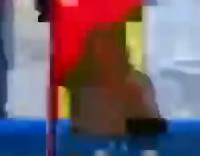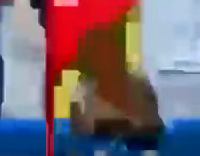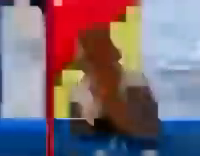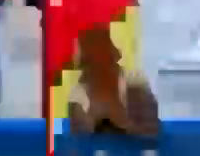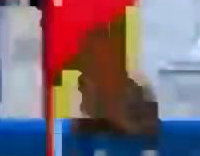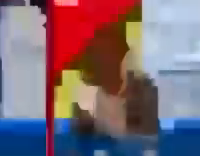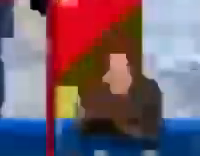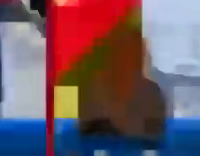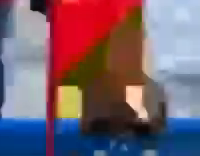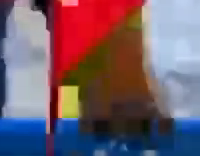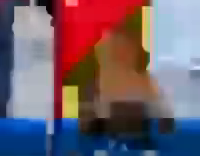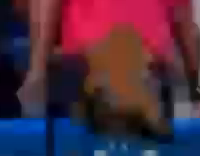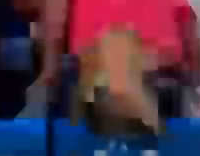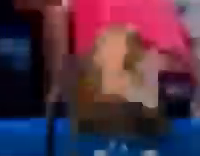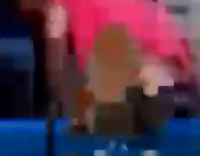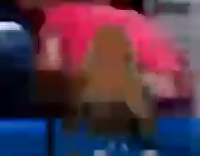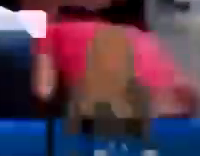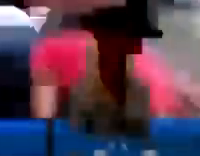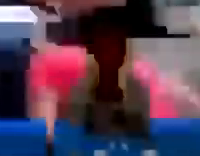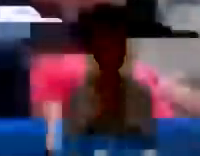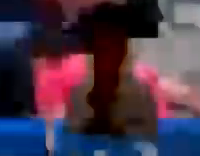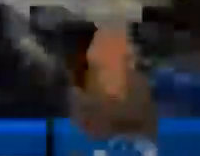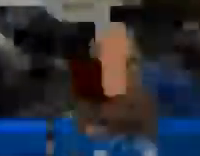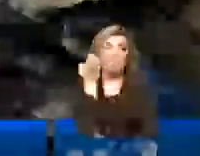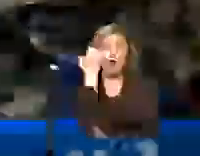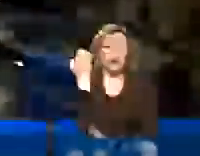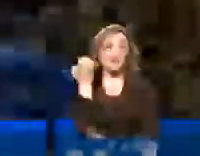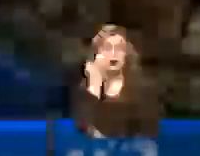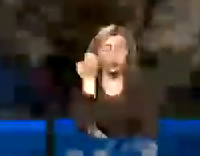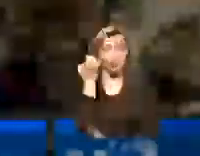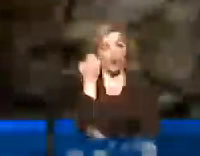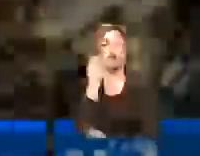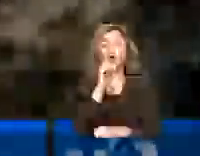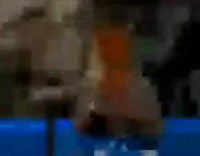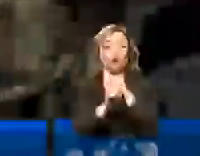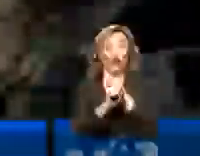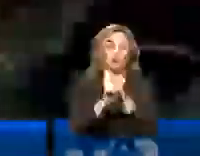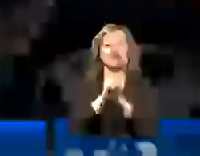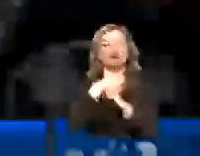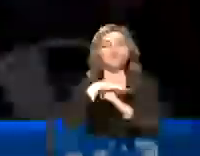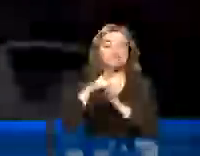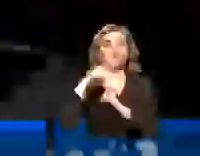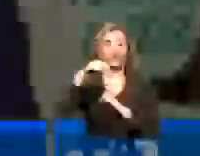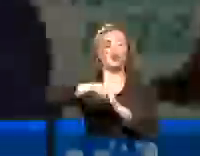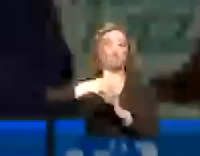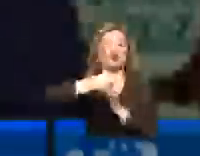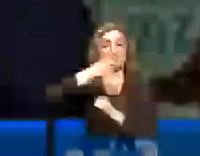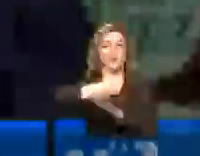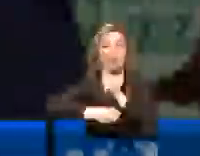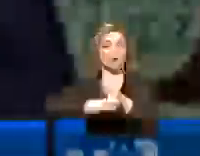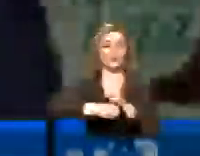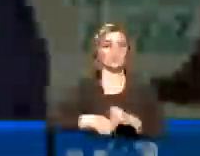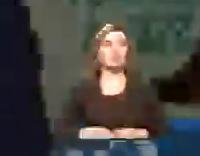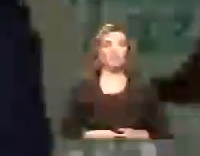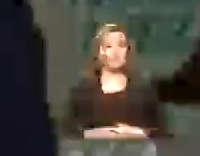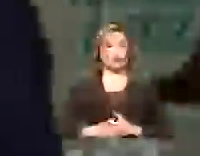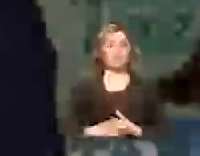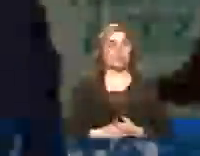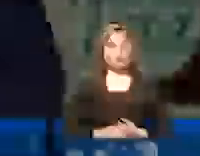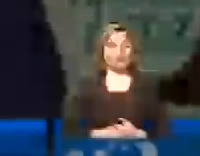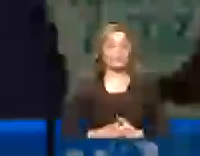recuento estadístico de las solicitudes de emergencia recibidas durante este feriado de fin de año. Hemos recibido cerca